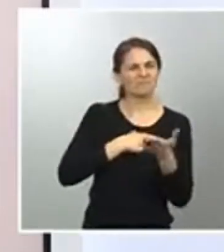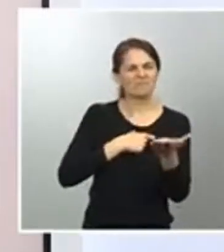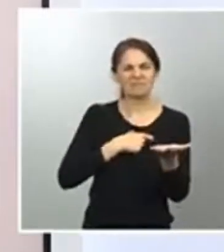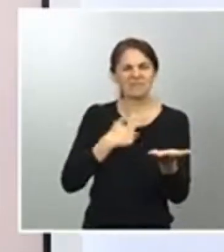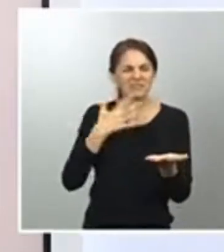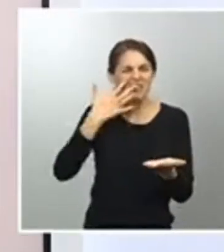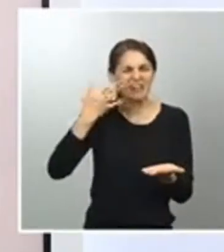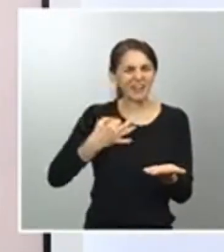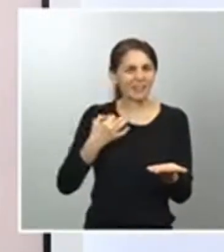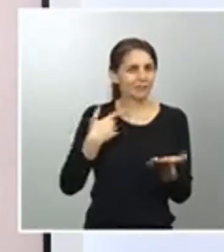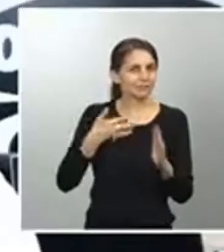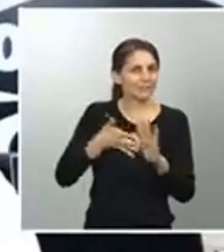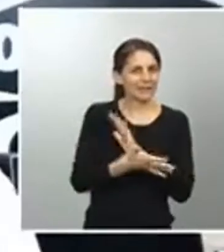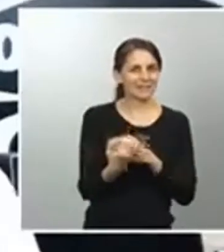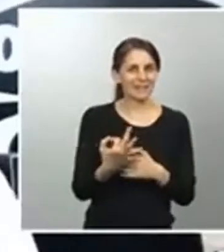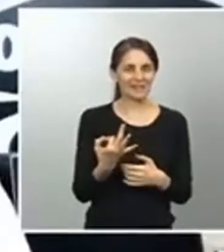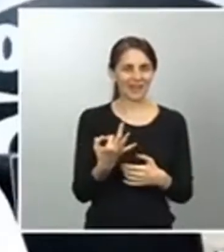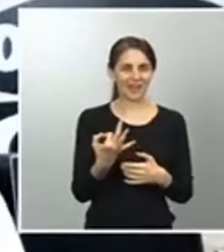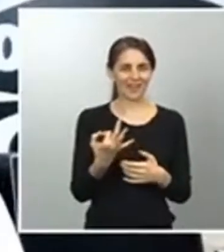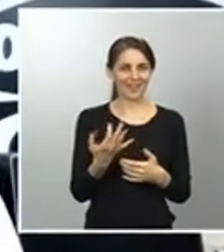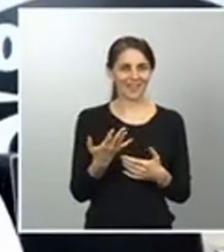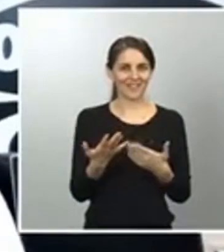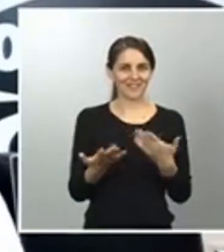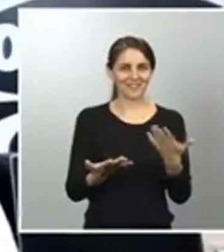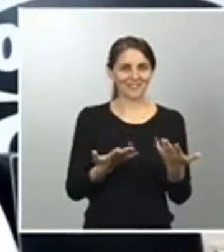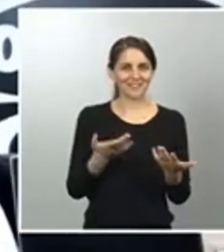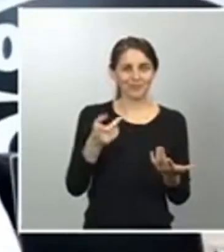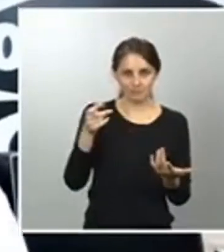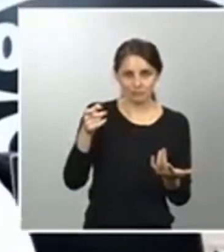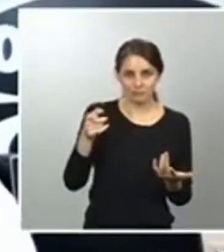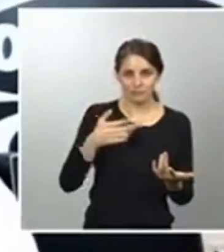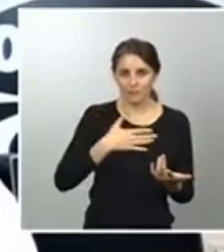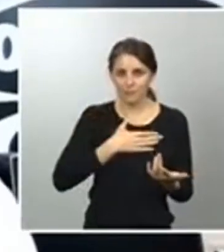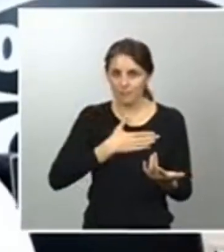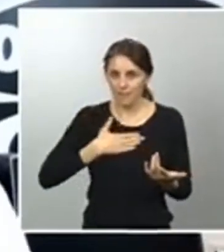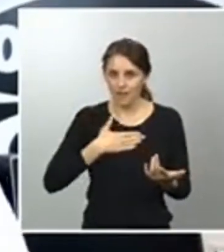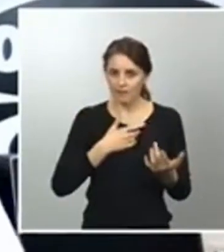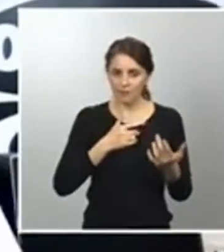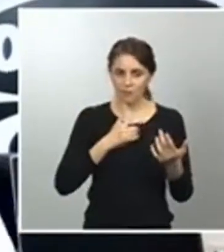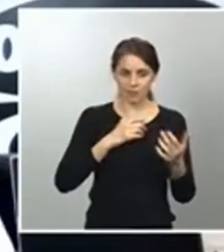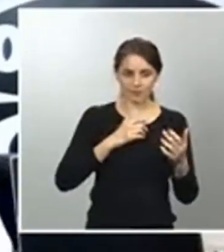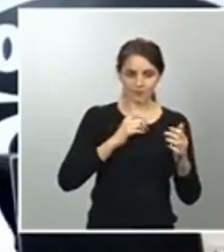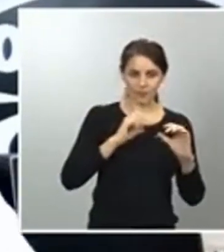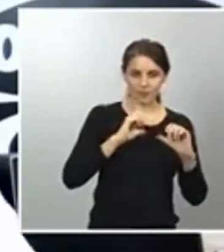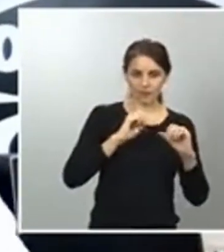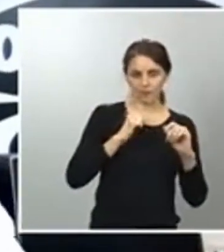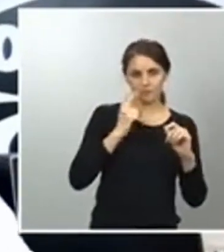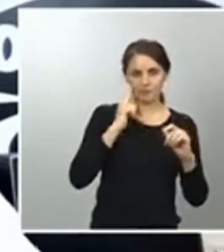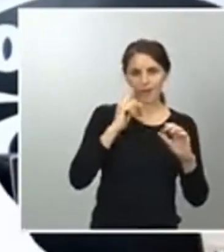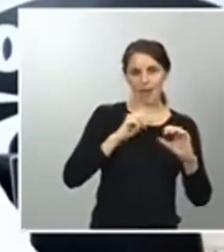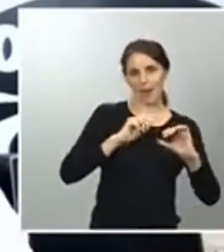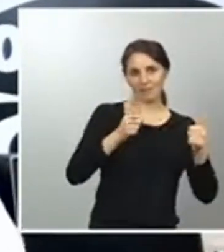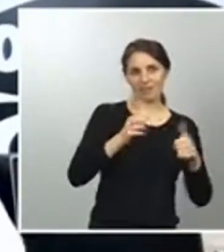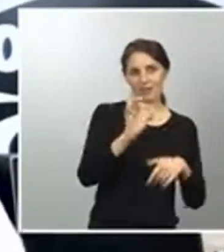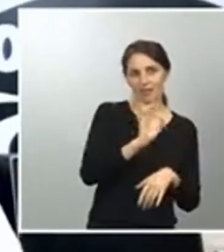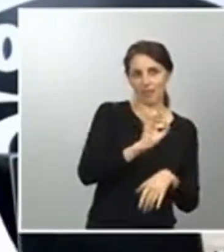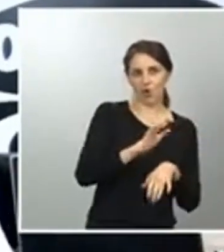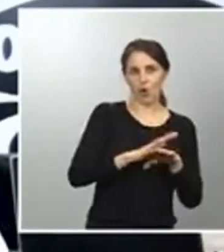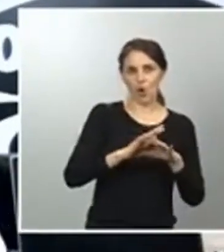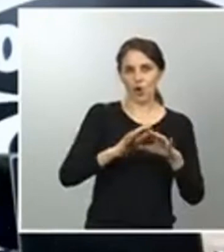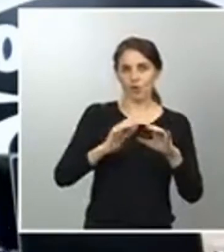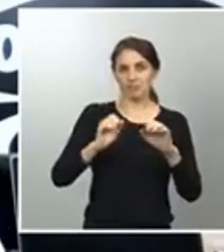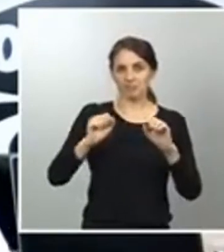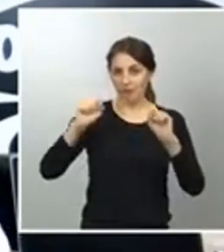¿Está usted dispuesto a empezar de cero también en un acuerdo político y no solo presupuestario? Esto es,